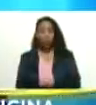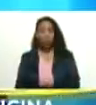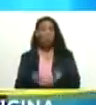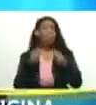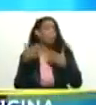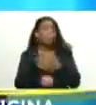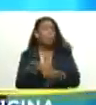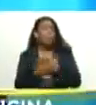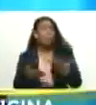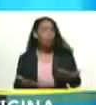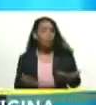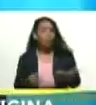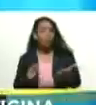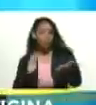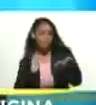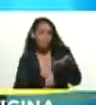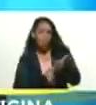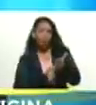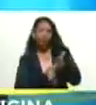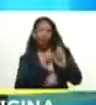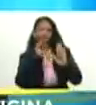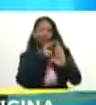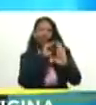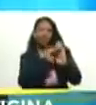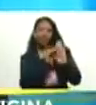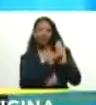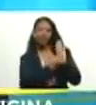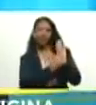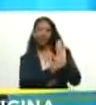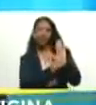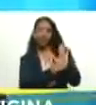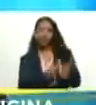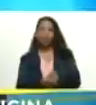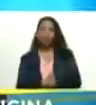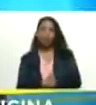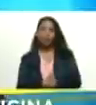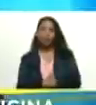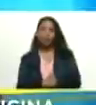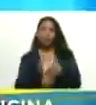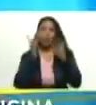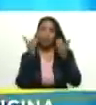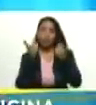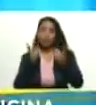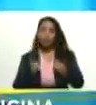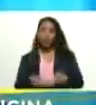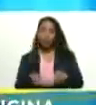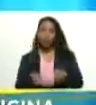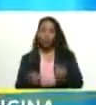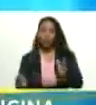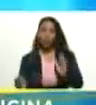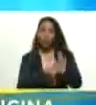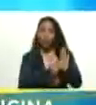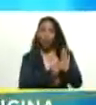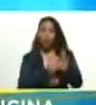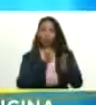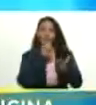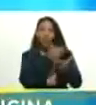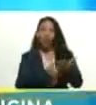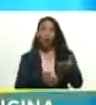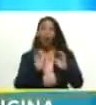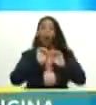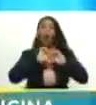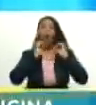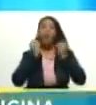para establecer, como así se decide en el memorándum, una oficina